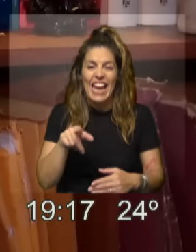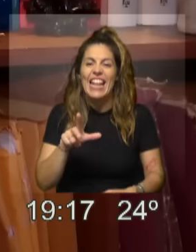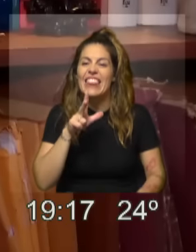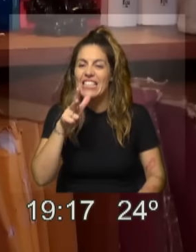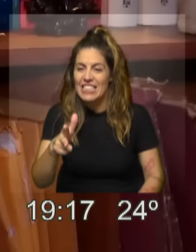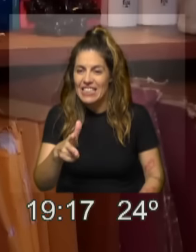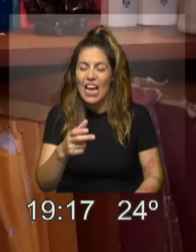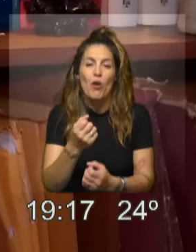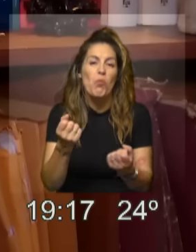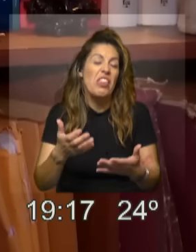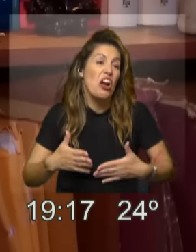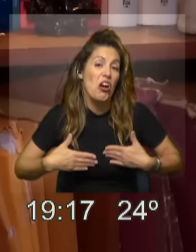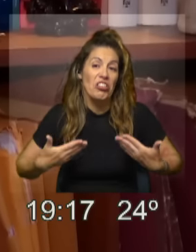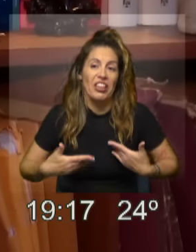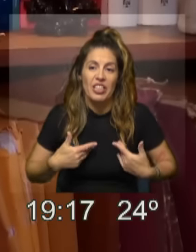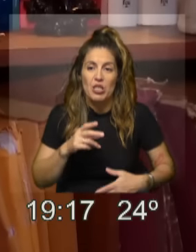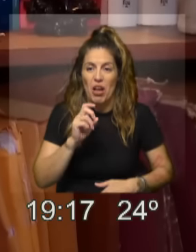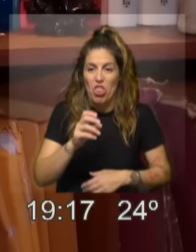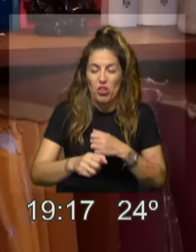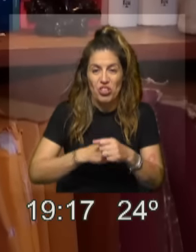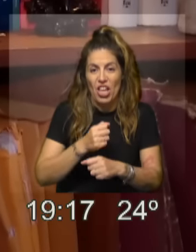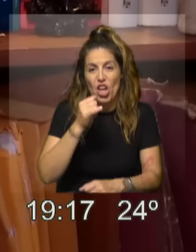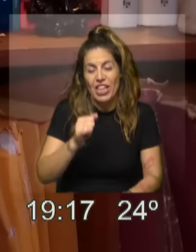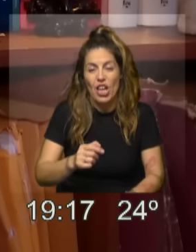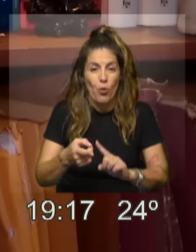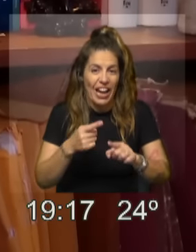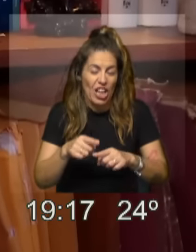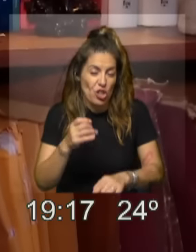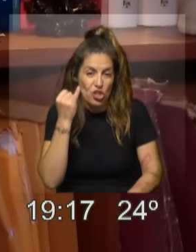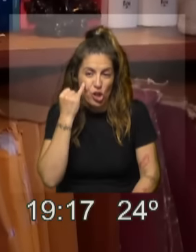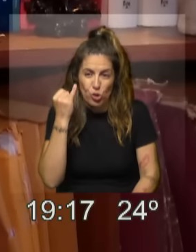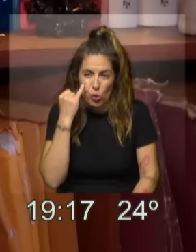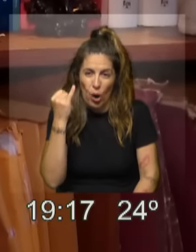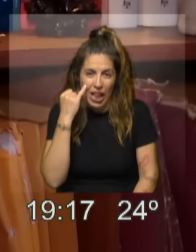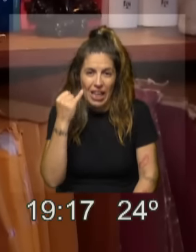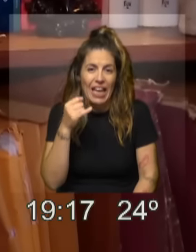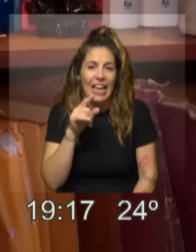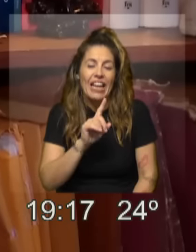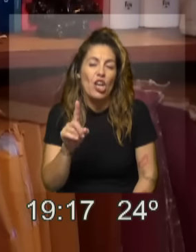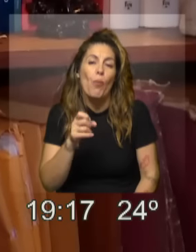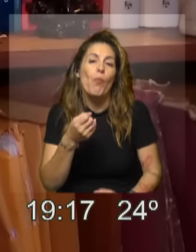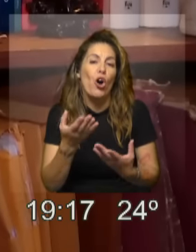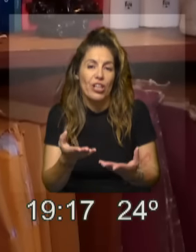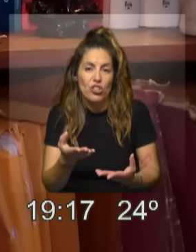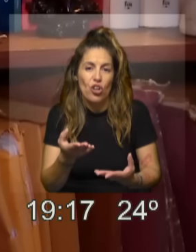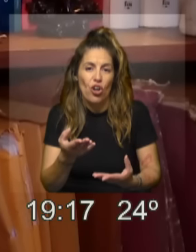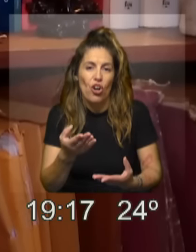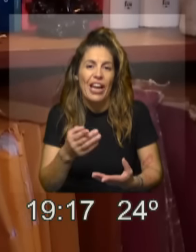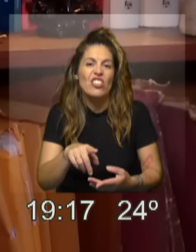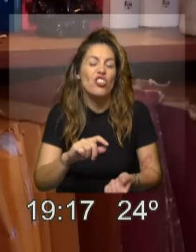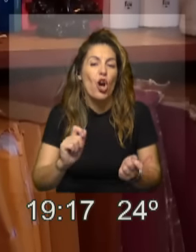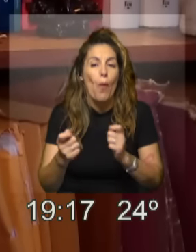pueden estar contentísimas a los 12 años de tener una relación sexual y que no por ello debe